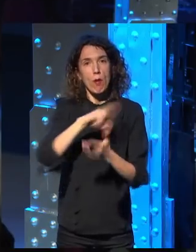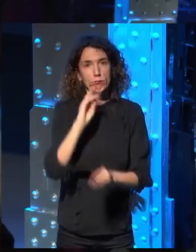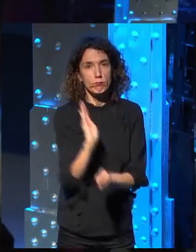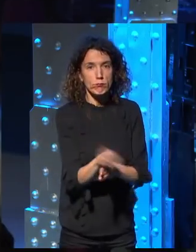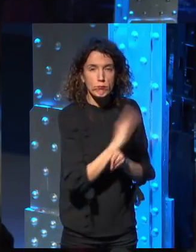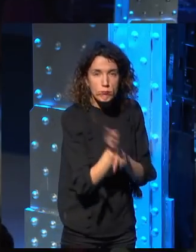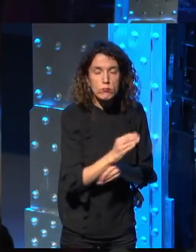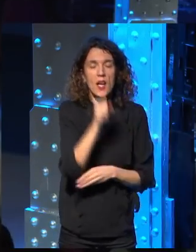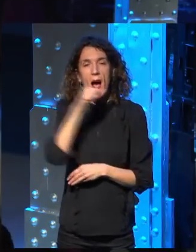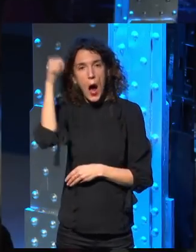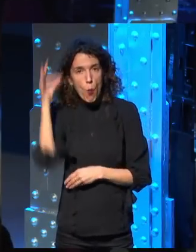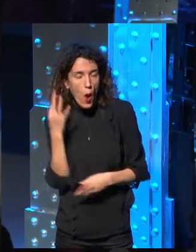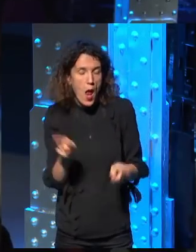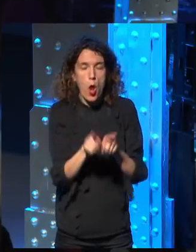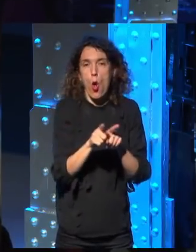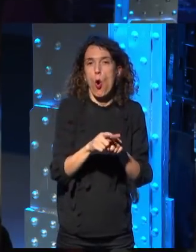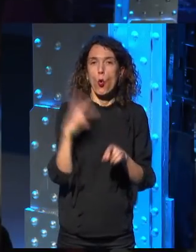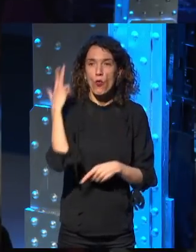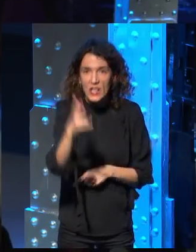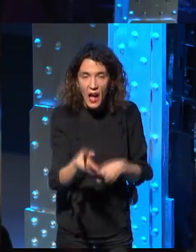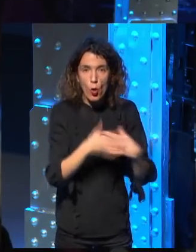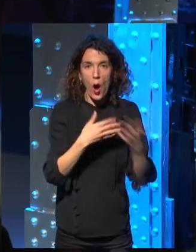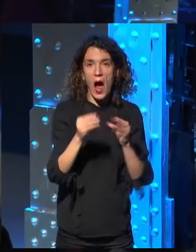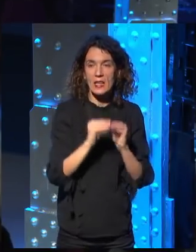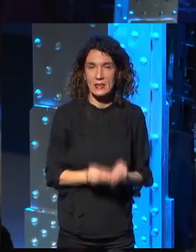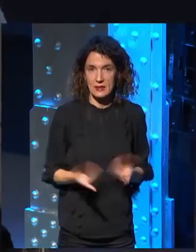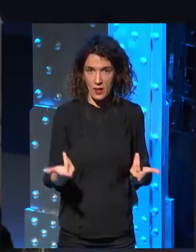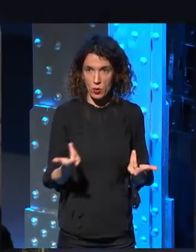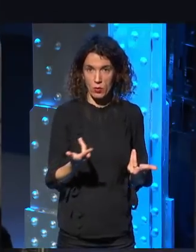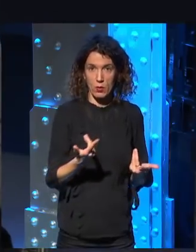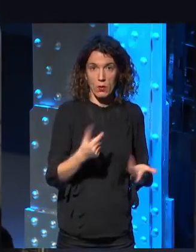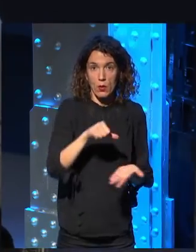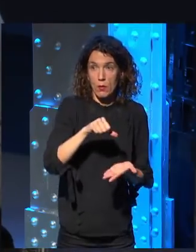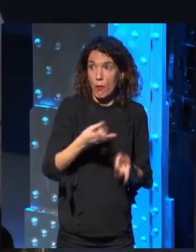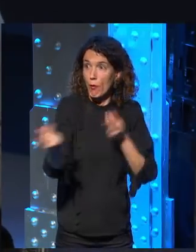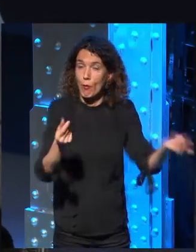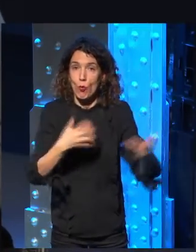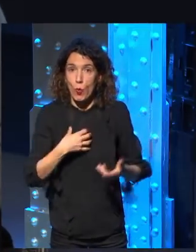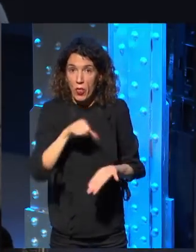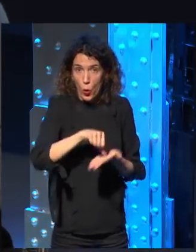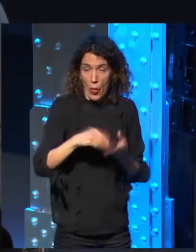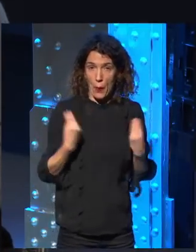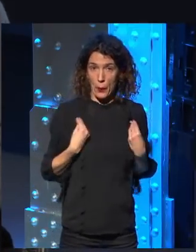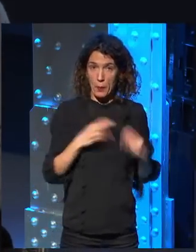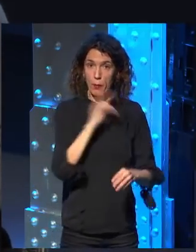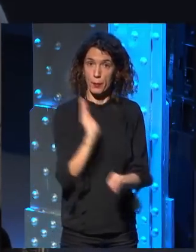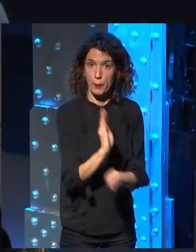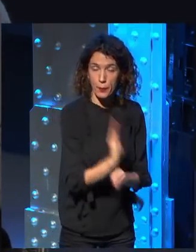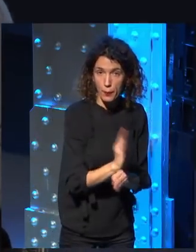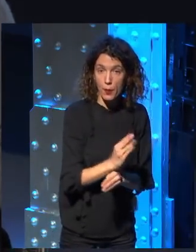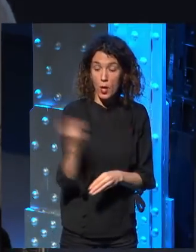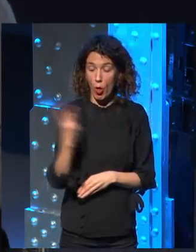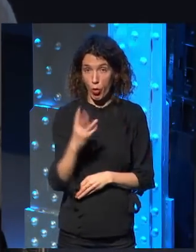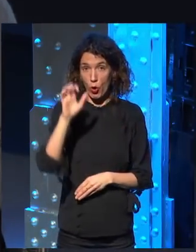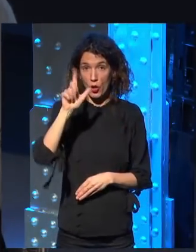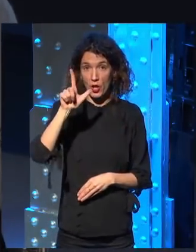abuelos, los jubilados, los artesanos, los que no tenían otro sitio donde ir. Yo me acuerdo cuando Elvira y yo nos